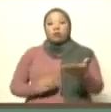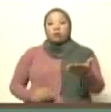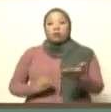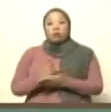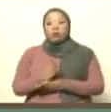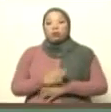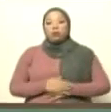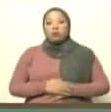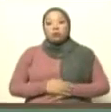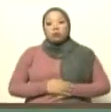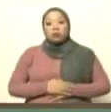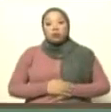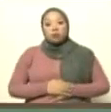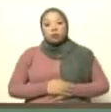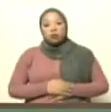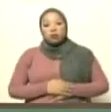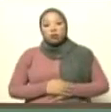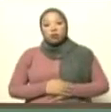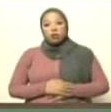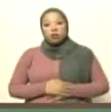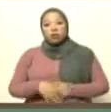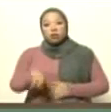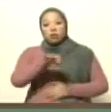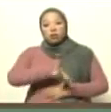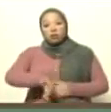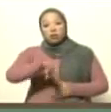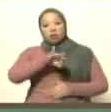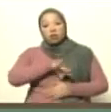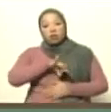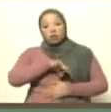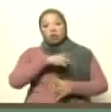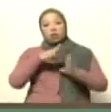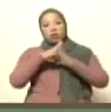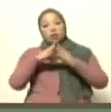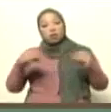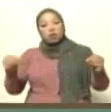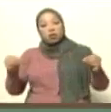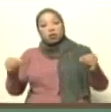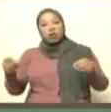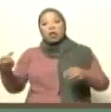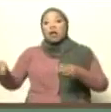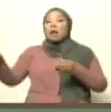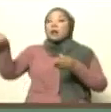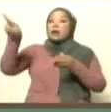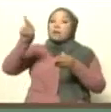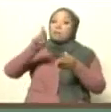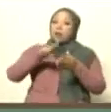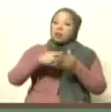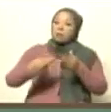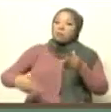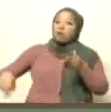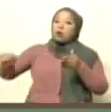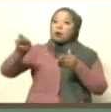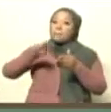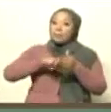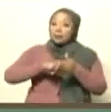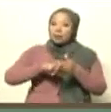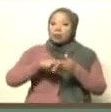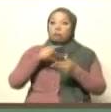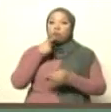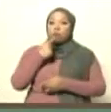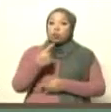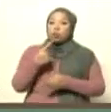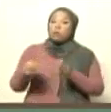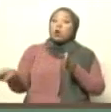hermanos, no solo en esta batalla, sino en las que vengan. Y repetimos y decimos, como dicen los hermanos nicaragüenses, no han